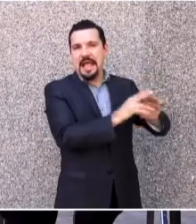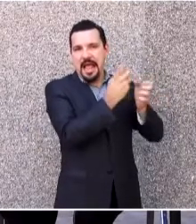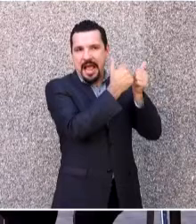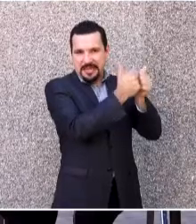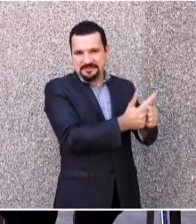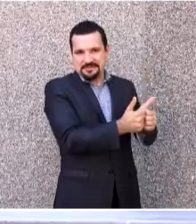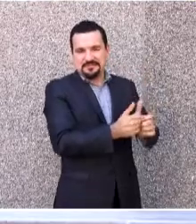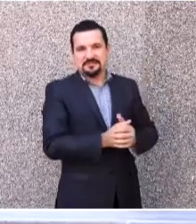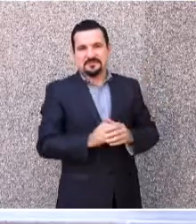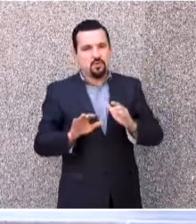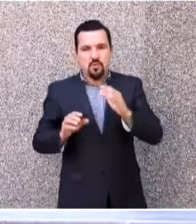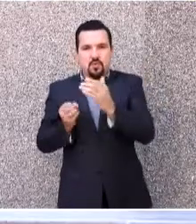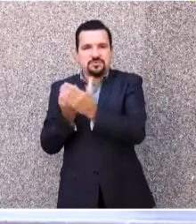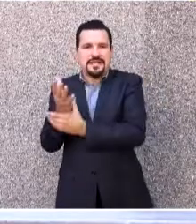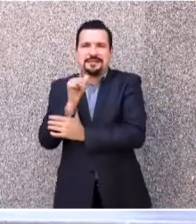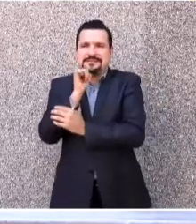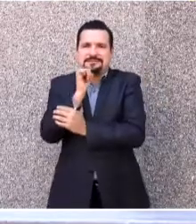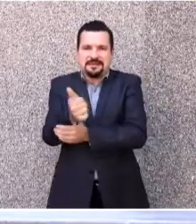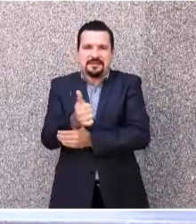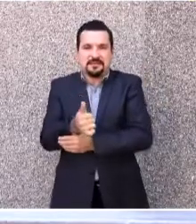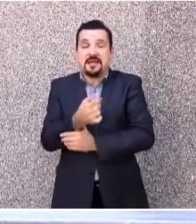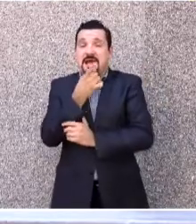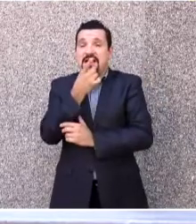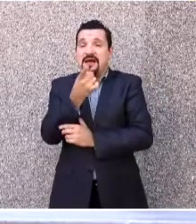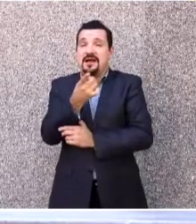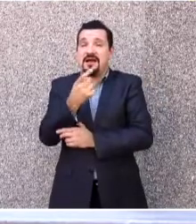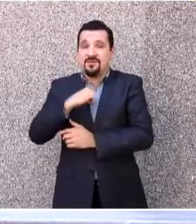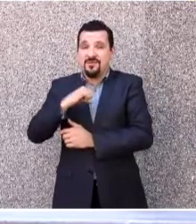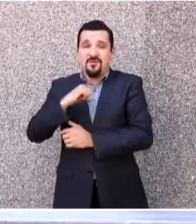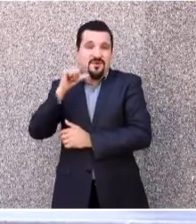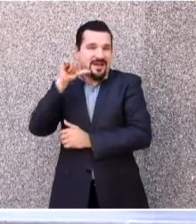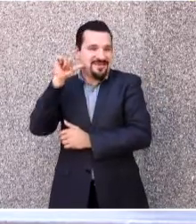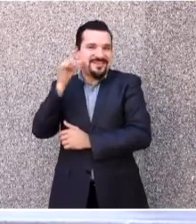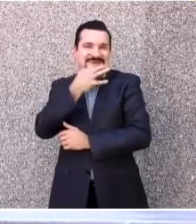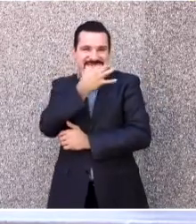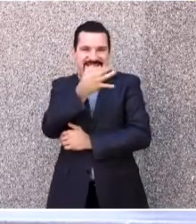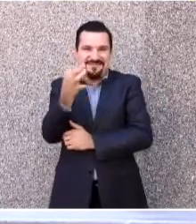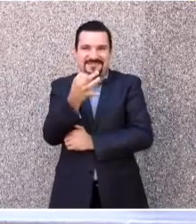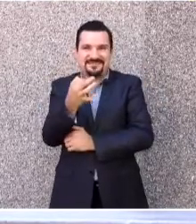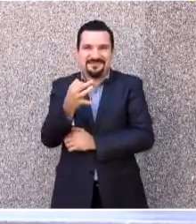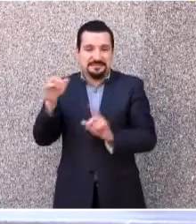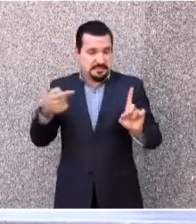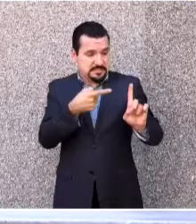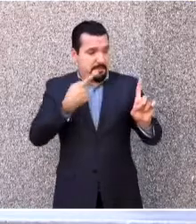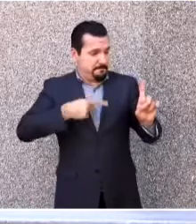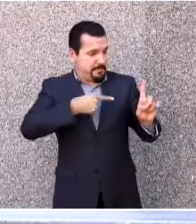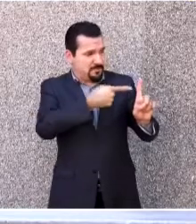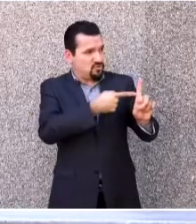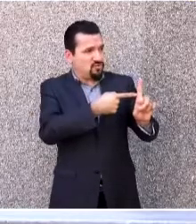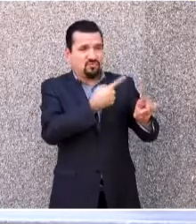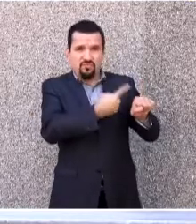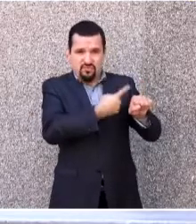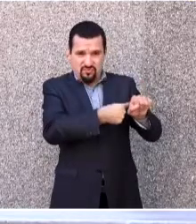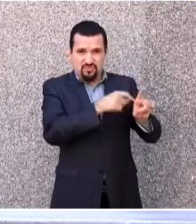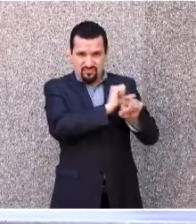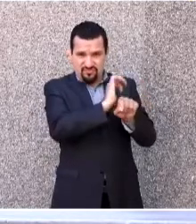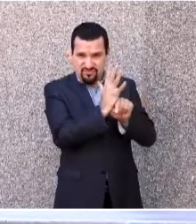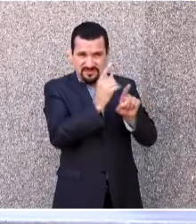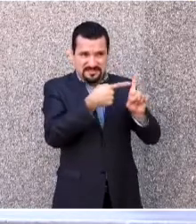yo ayer, si esa persona, como lo han hecho los últimos casos,